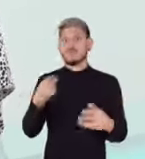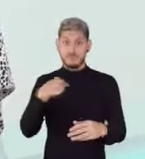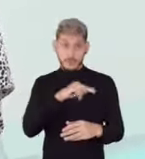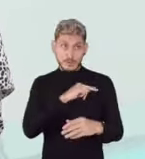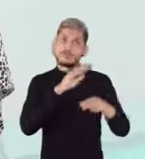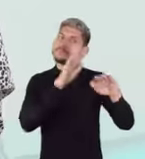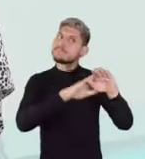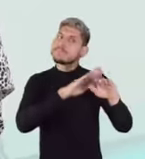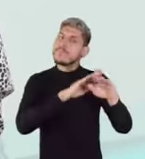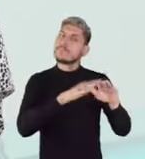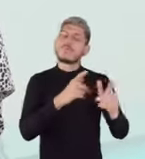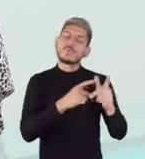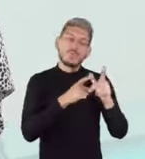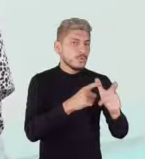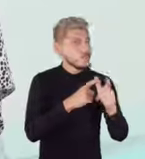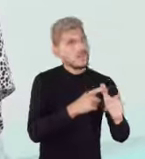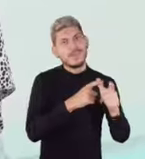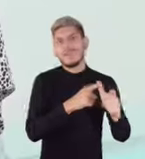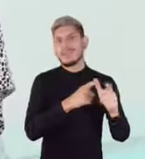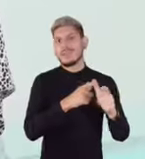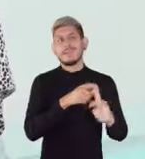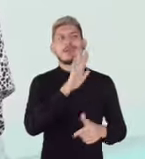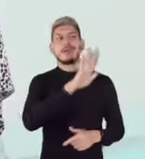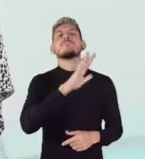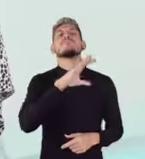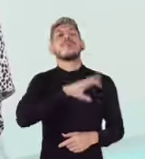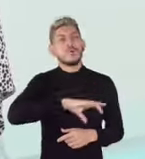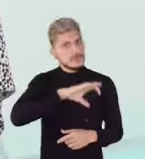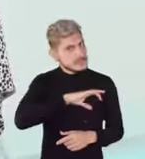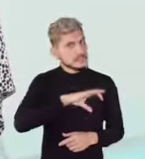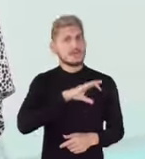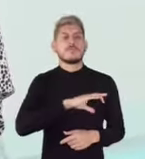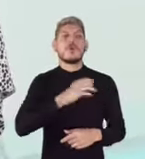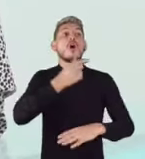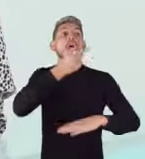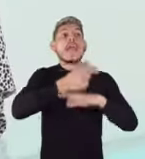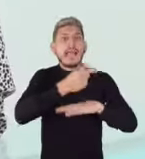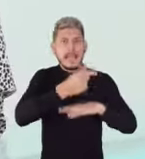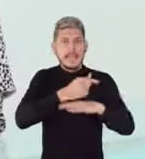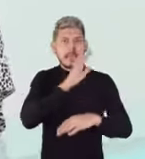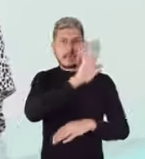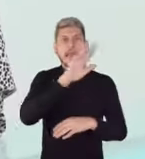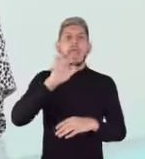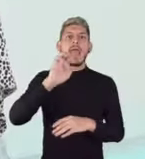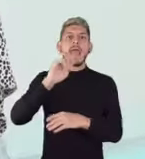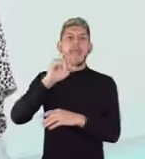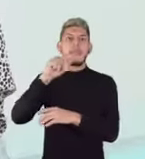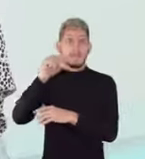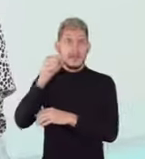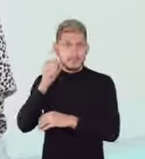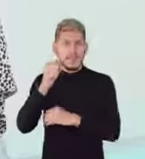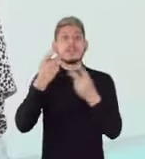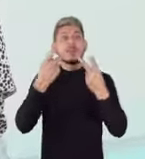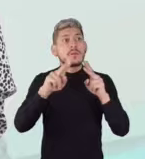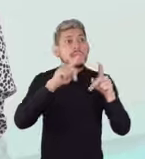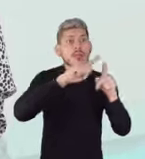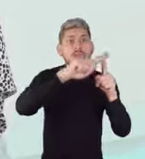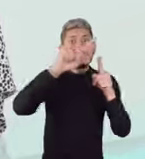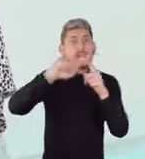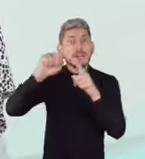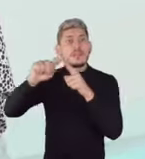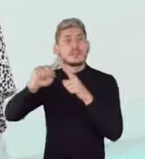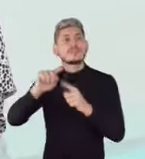y necesario, muy necesario, al municipio de Quito, al gerente del MAPS, y a los diferentes espacios